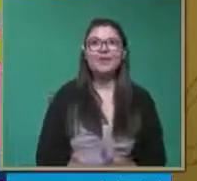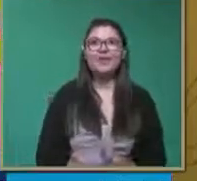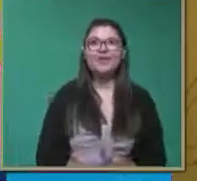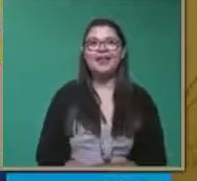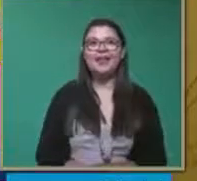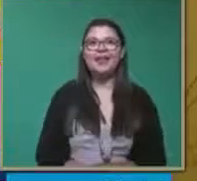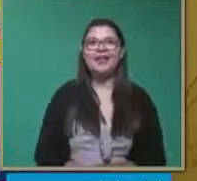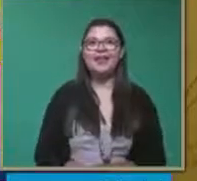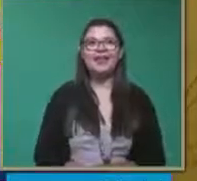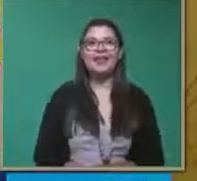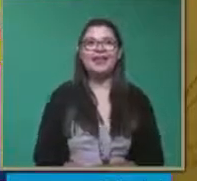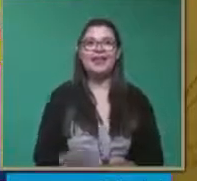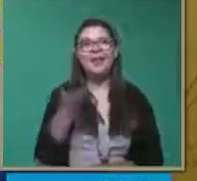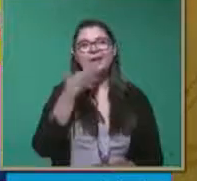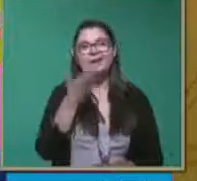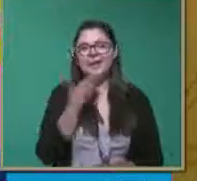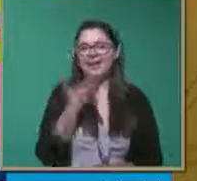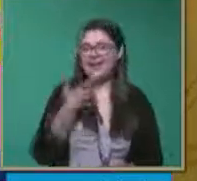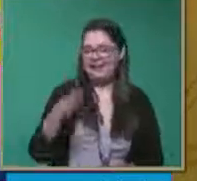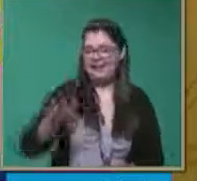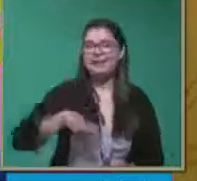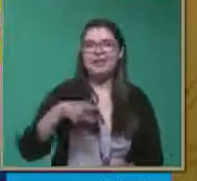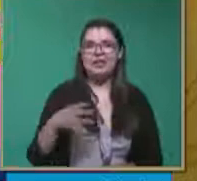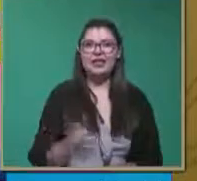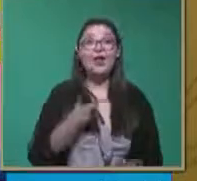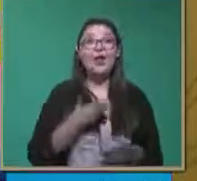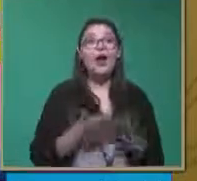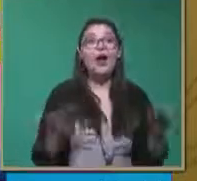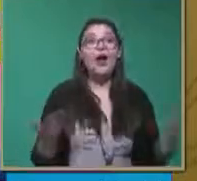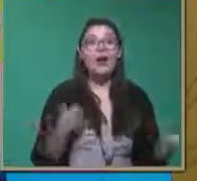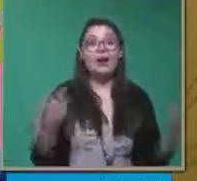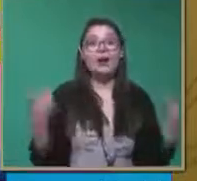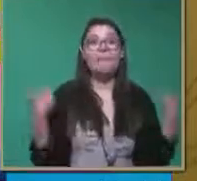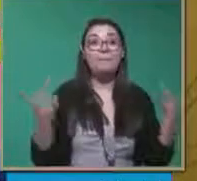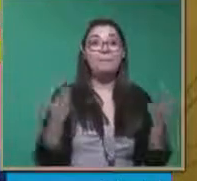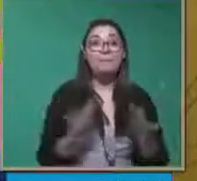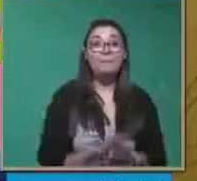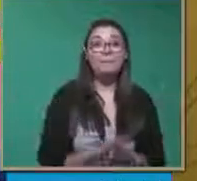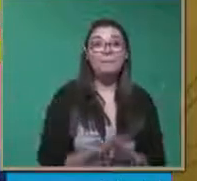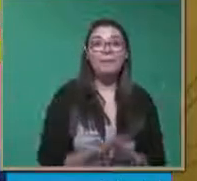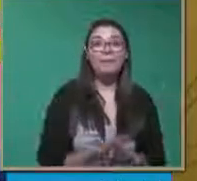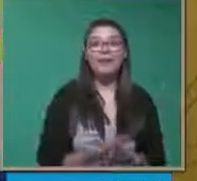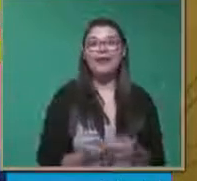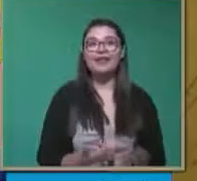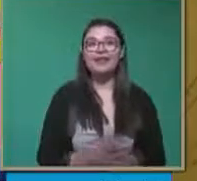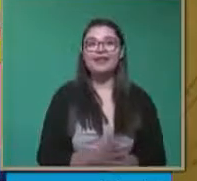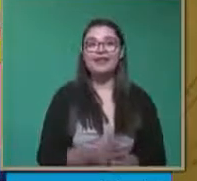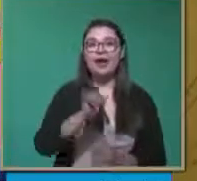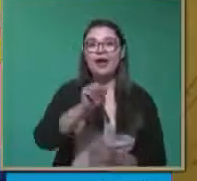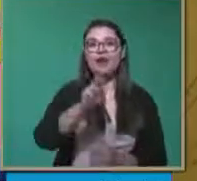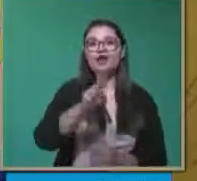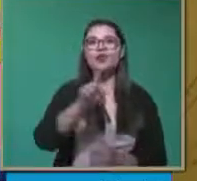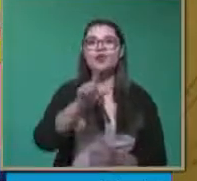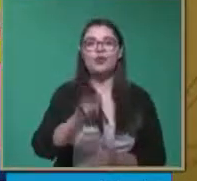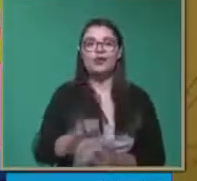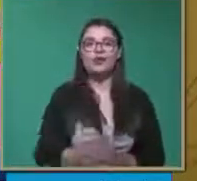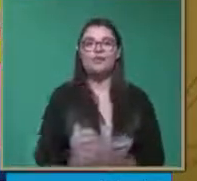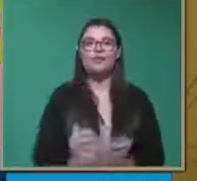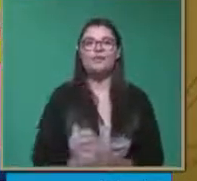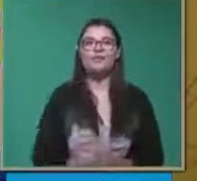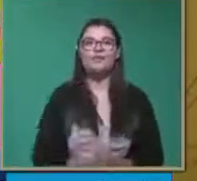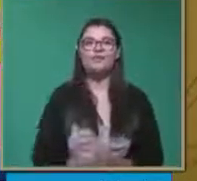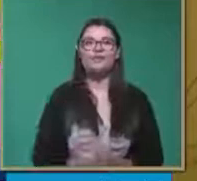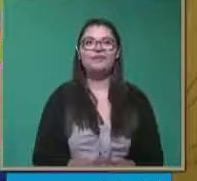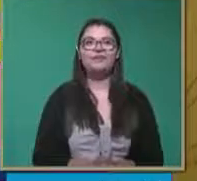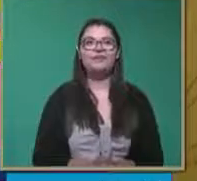estaba, ok, está bien, vamos a intentarlo. Ah, pero, bueno, a ver si pegan todavía. Y tú te lo pones, porque tú estás muy alta, maestra, yo